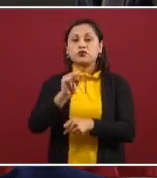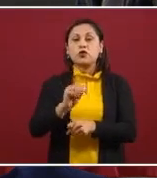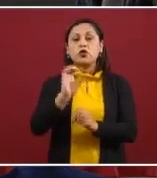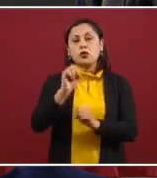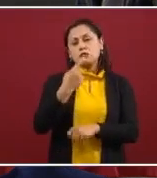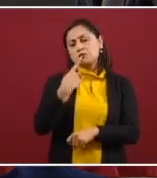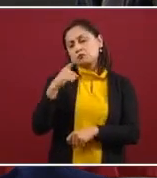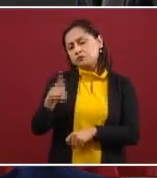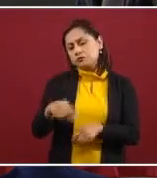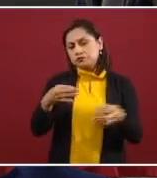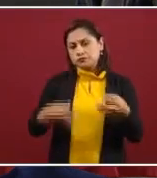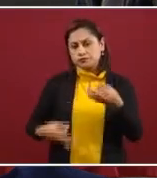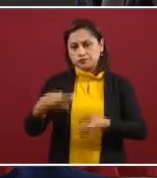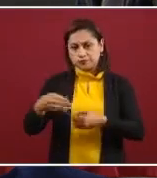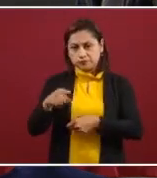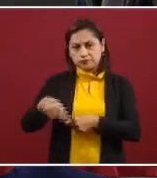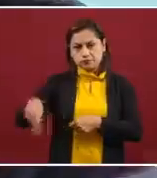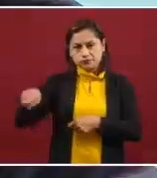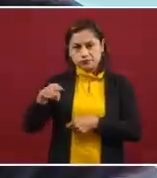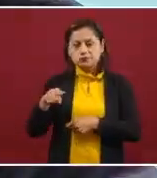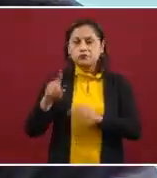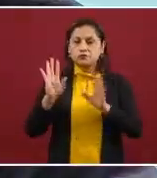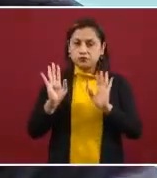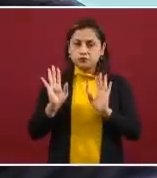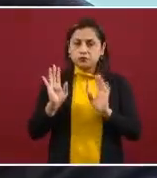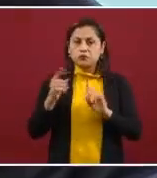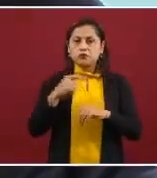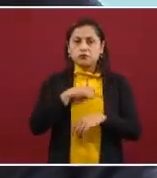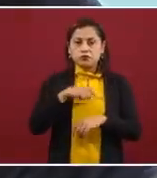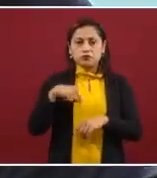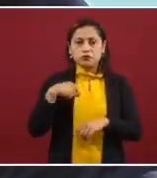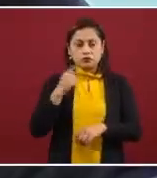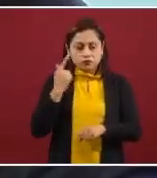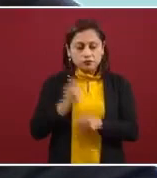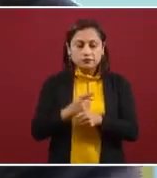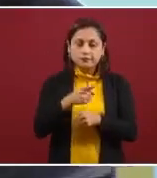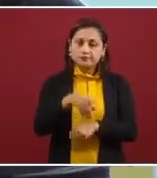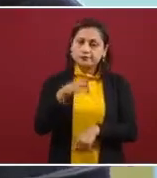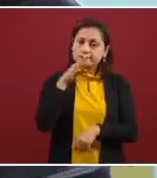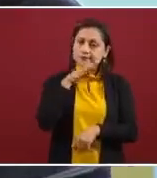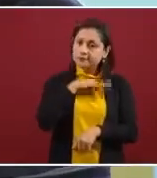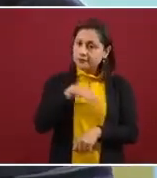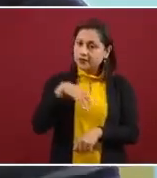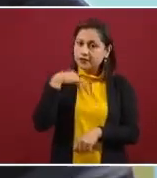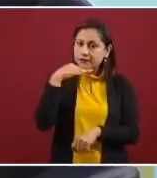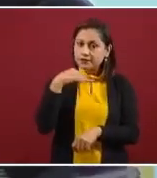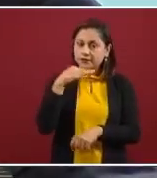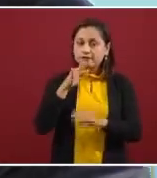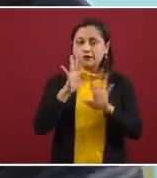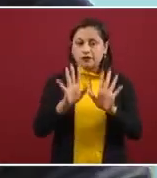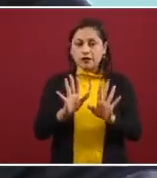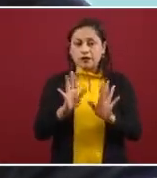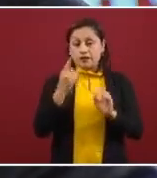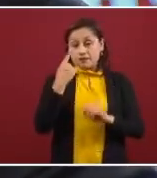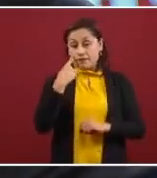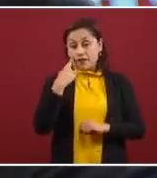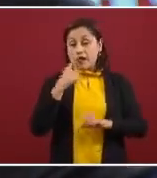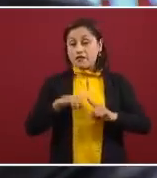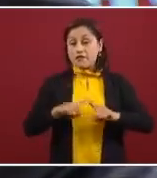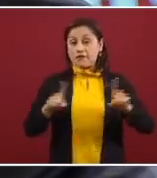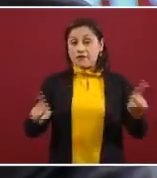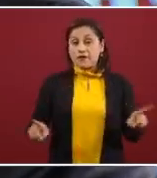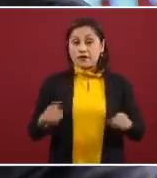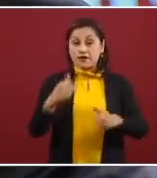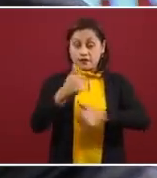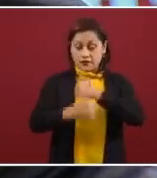Fiscalía General o los hemos encontrado con rastrillos. Entonces, una cosa es ser indiferente al consumidor, que es la categoría